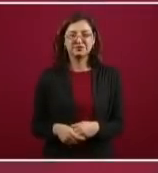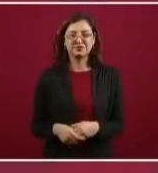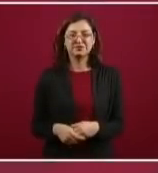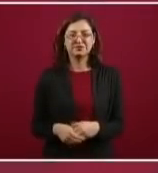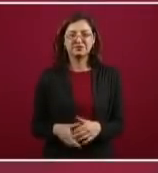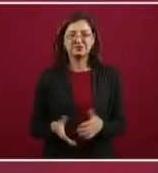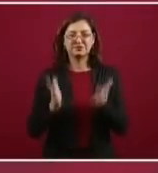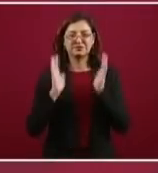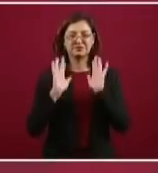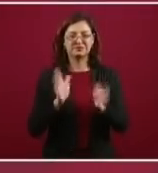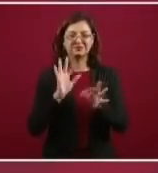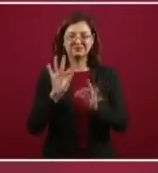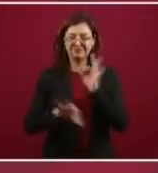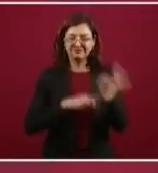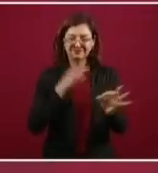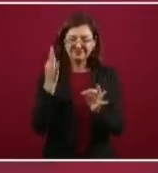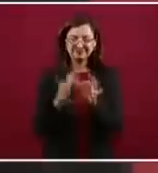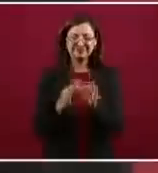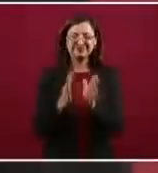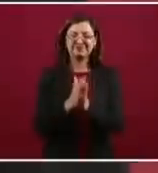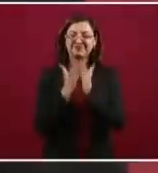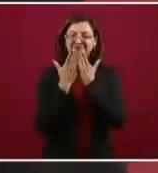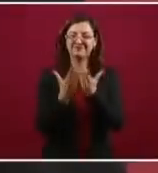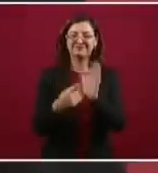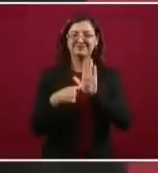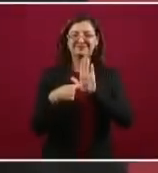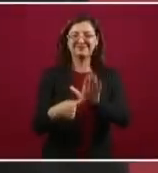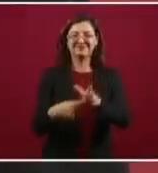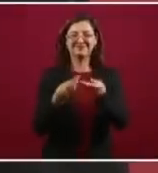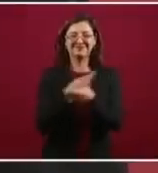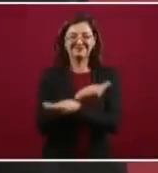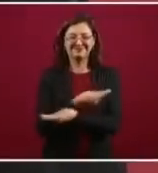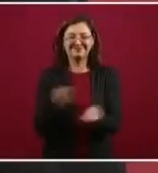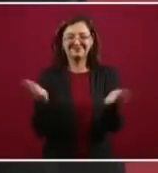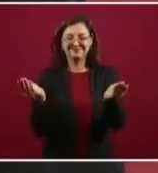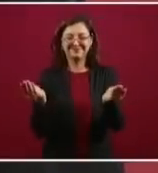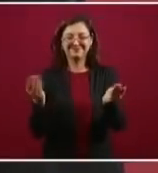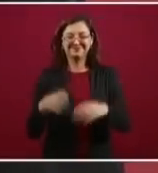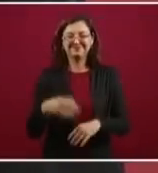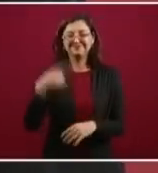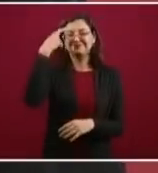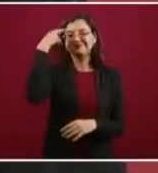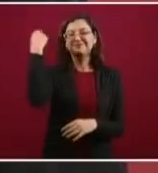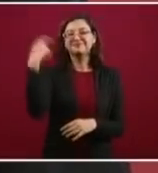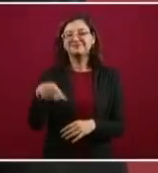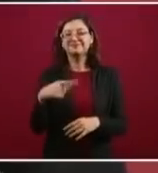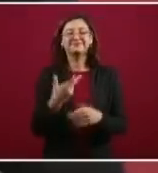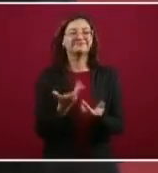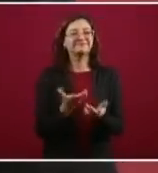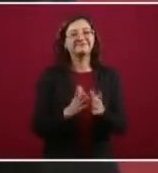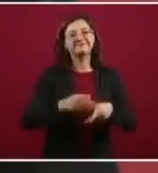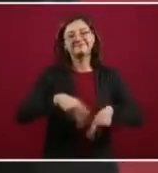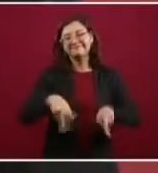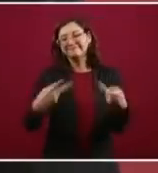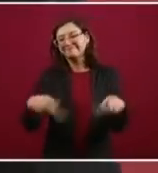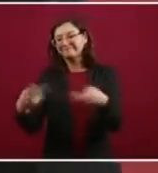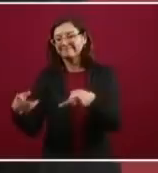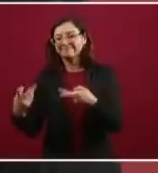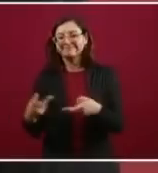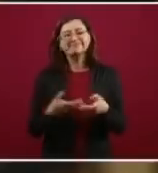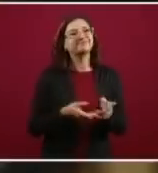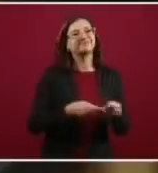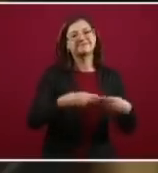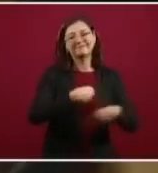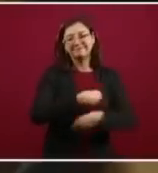Ya va a empezar a distribuirse para llegar a librerías y ya